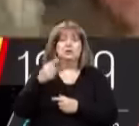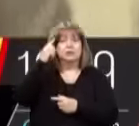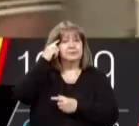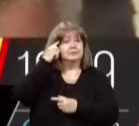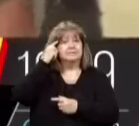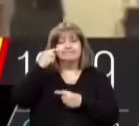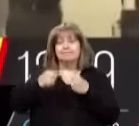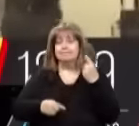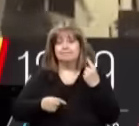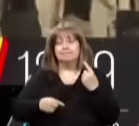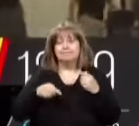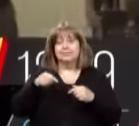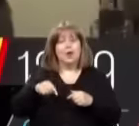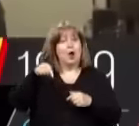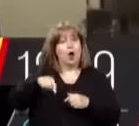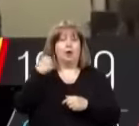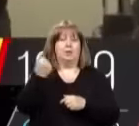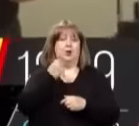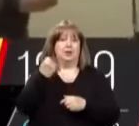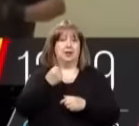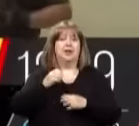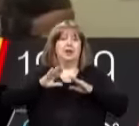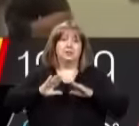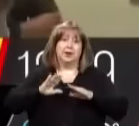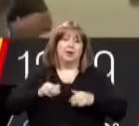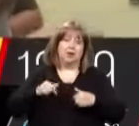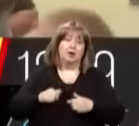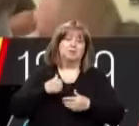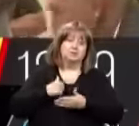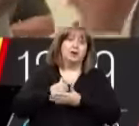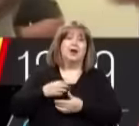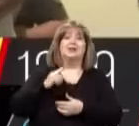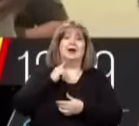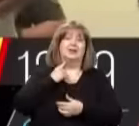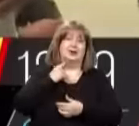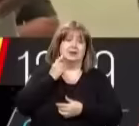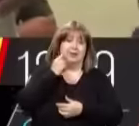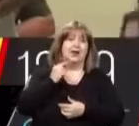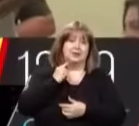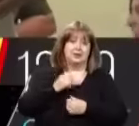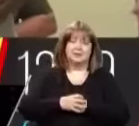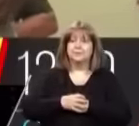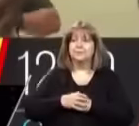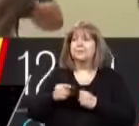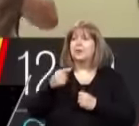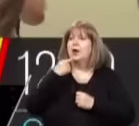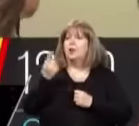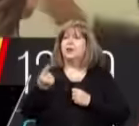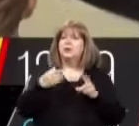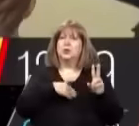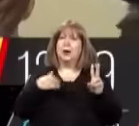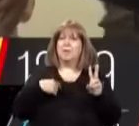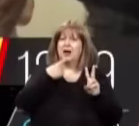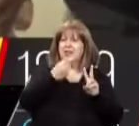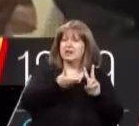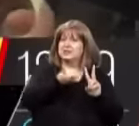es muy importante. Y bueno, ahora hay que esperar hasta el 13. ¿Cuáles son las sensaciones en relación a la absolución de Magdalena por lo que es el abuso